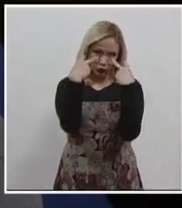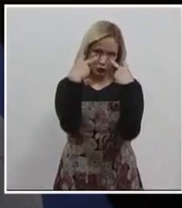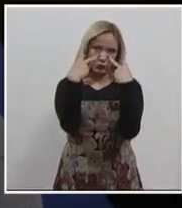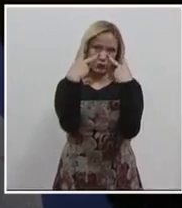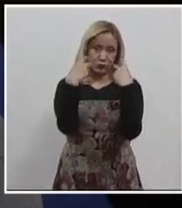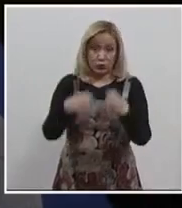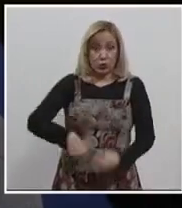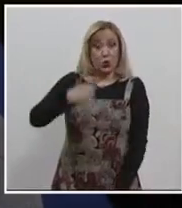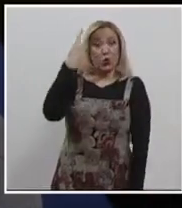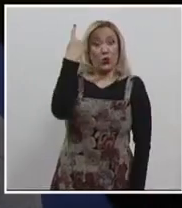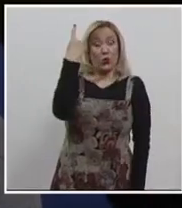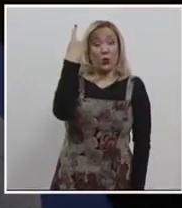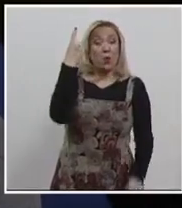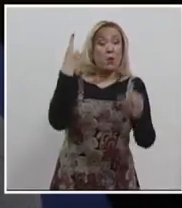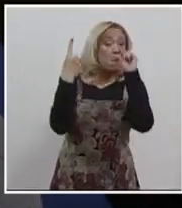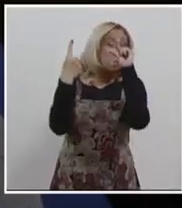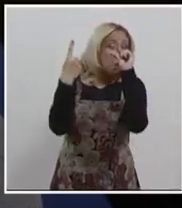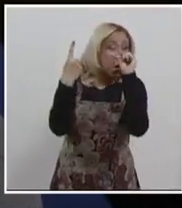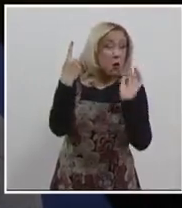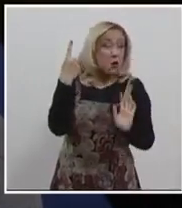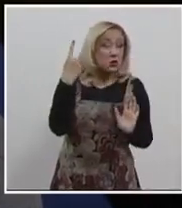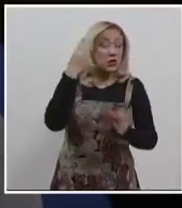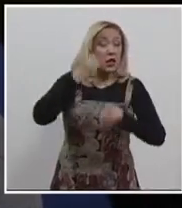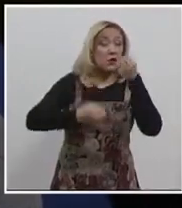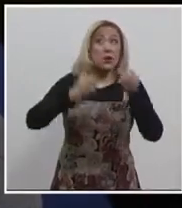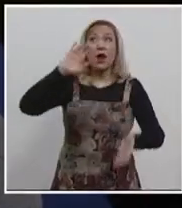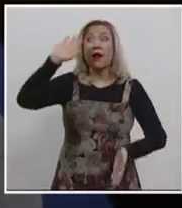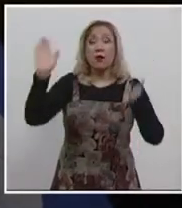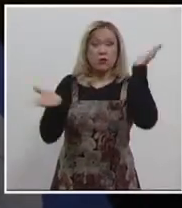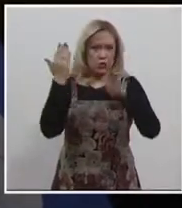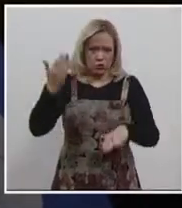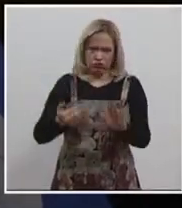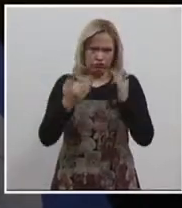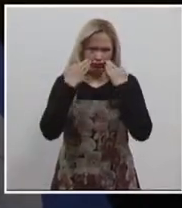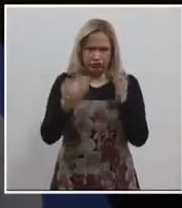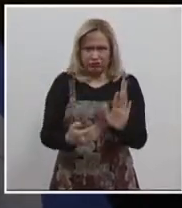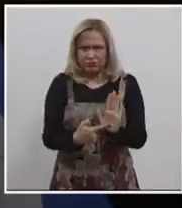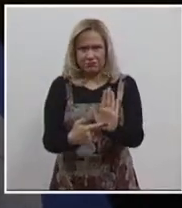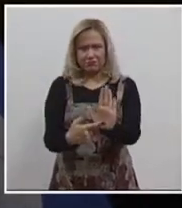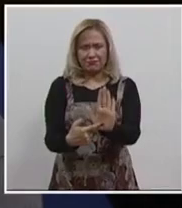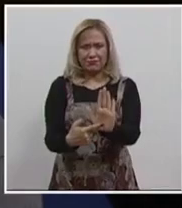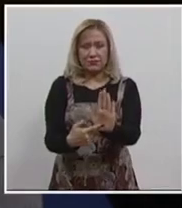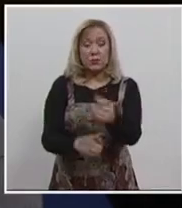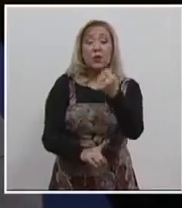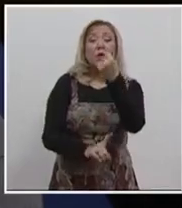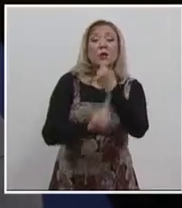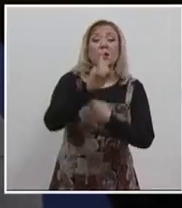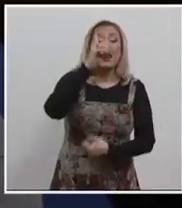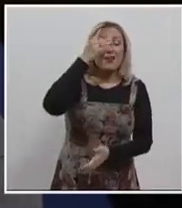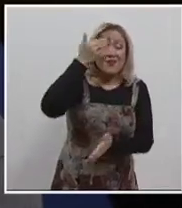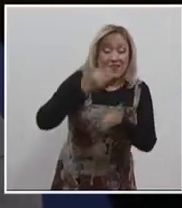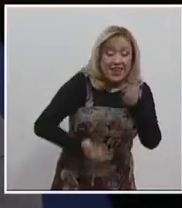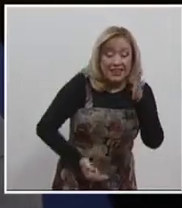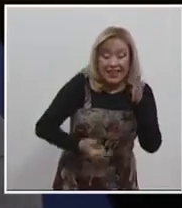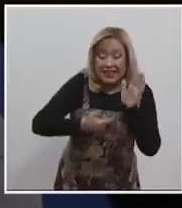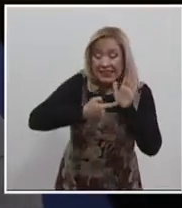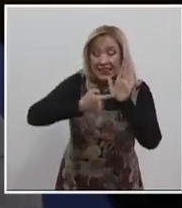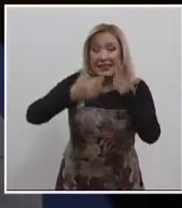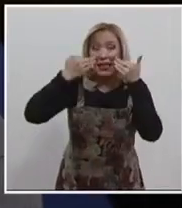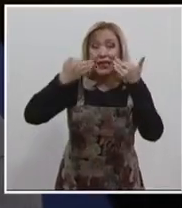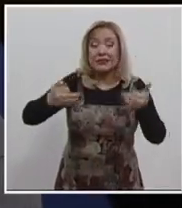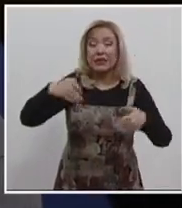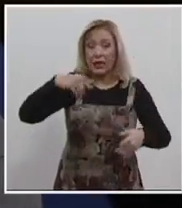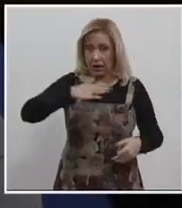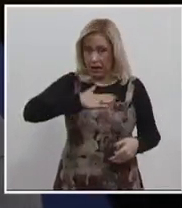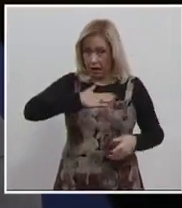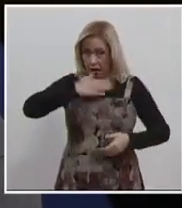único, de los pocos o el único tribunal del mundo. Ahí está la transparencia. El problema no es la falta de transparencia de la Corte en mi